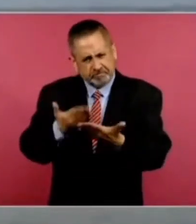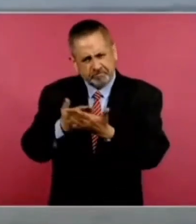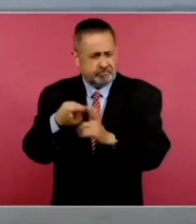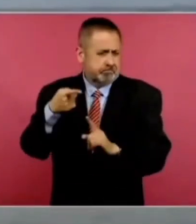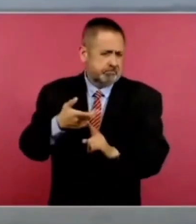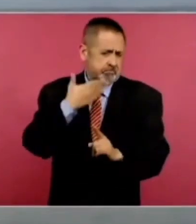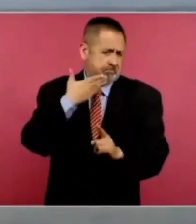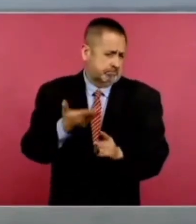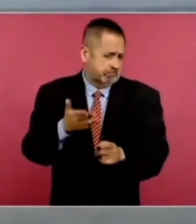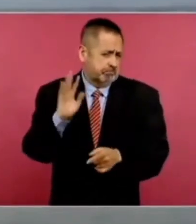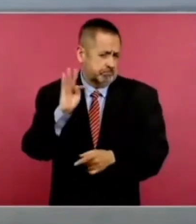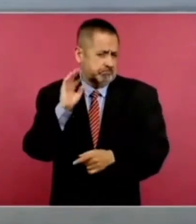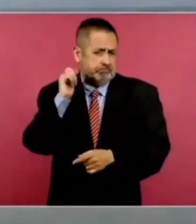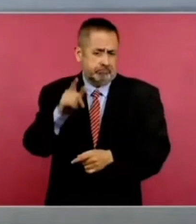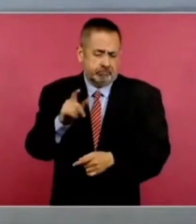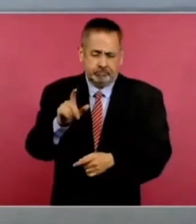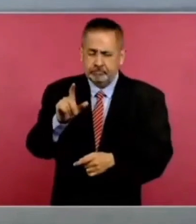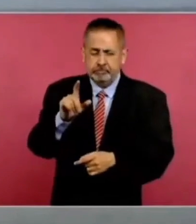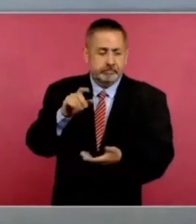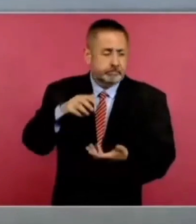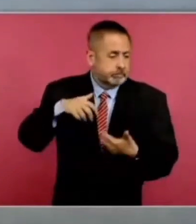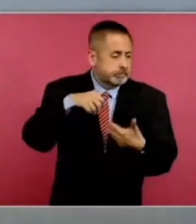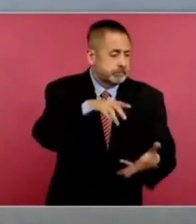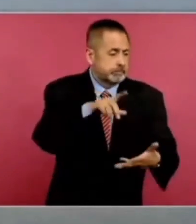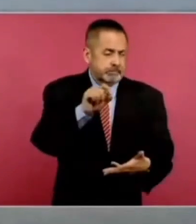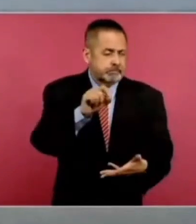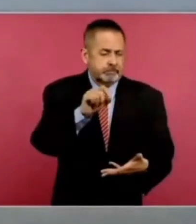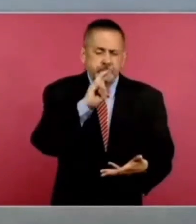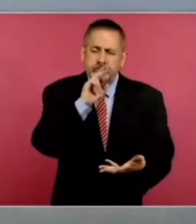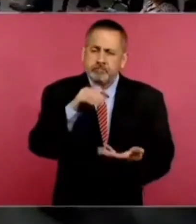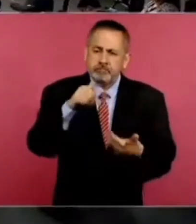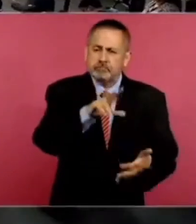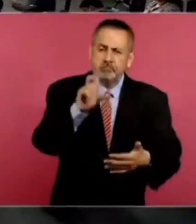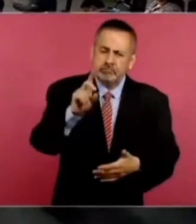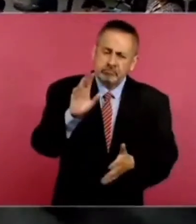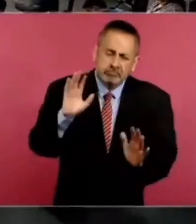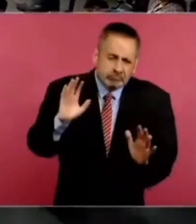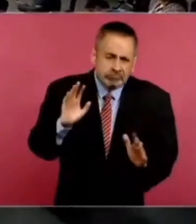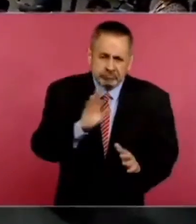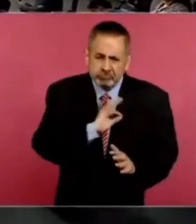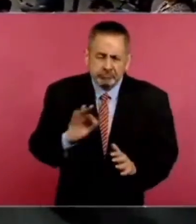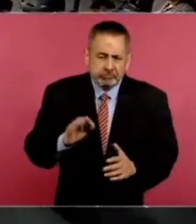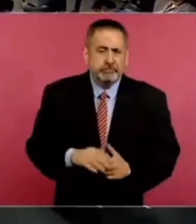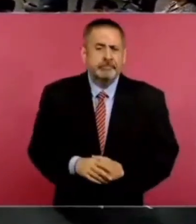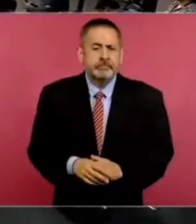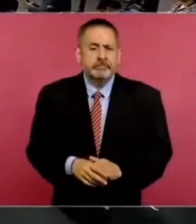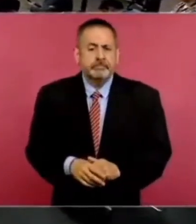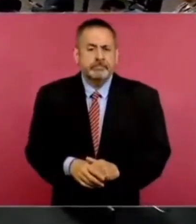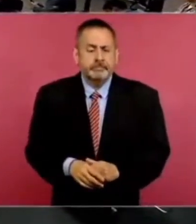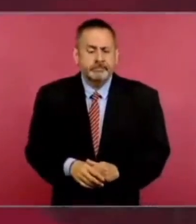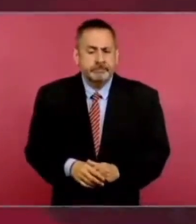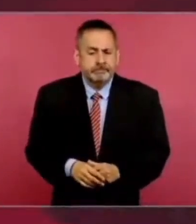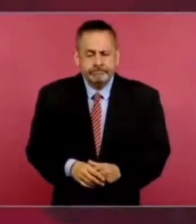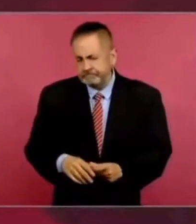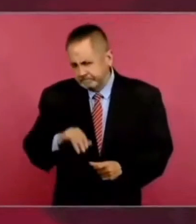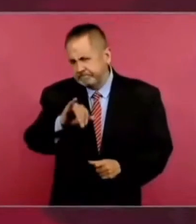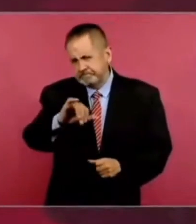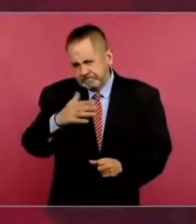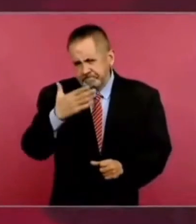y viable? ¿Apoyaría usted una propuesta de reforma en este sentido? Sí, hay que buscar nada